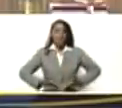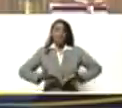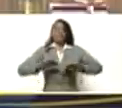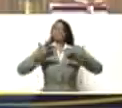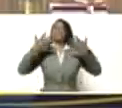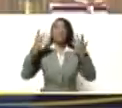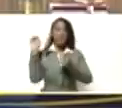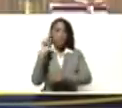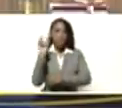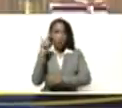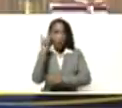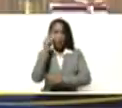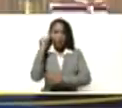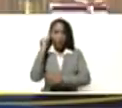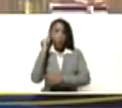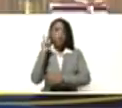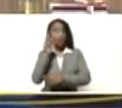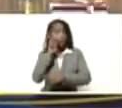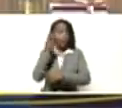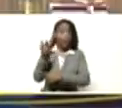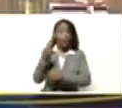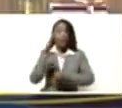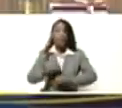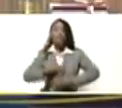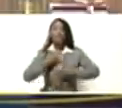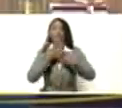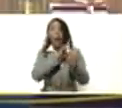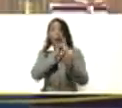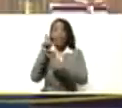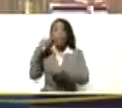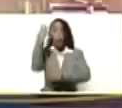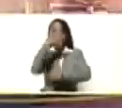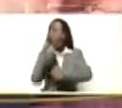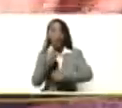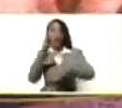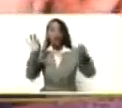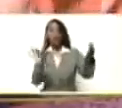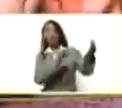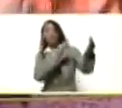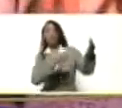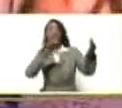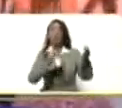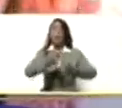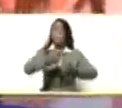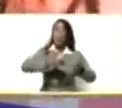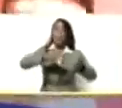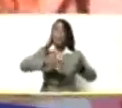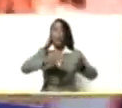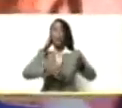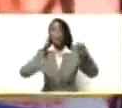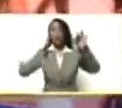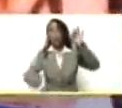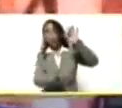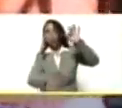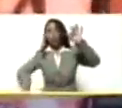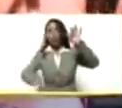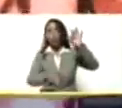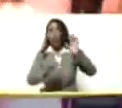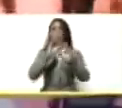venezolanos y venezolanas que se veían expresado en esos muchachos en su violín y su violonchelo en su